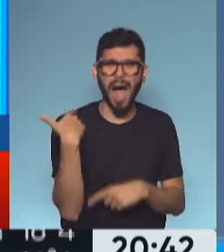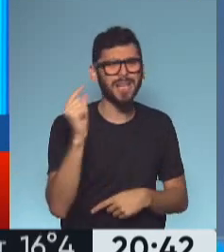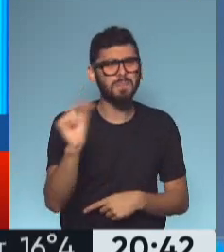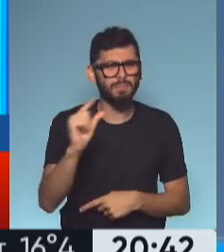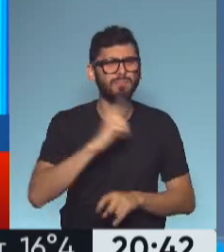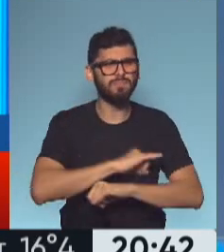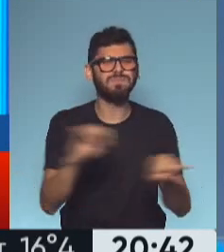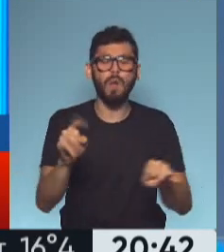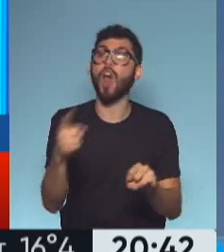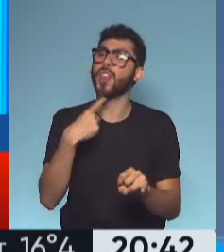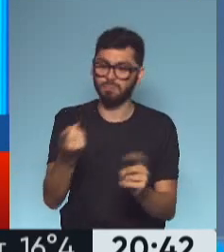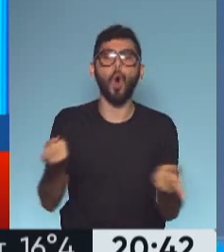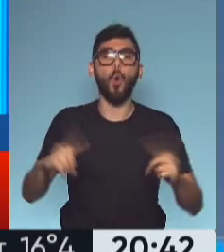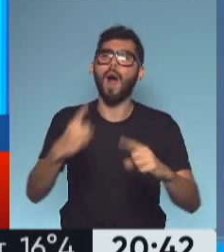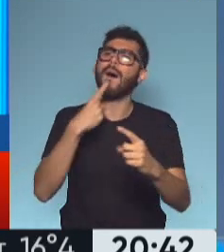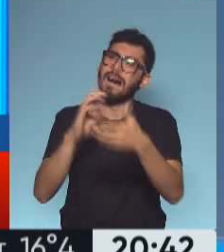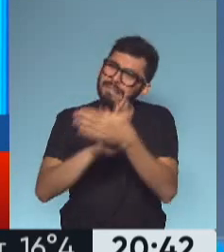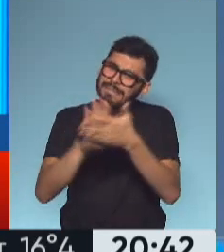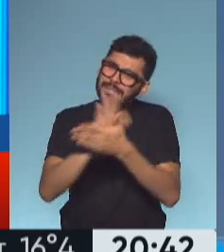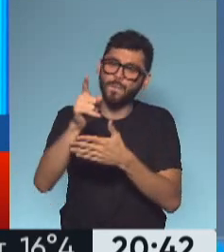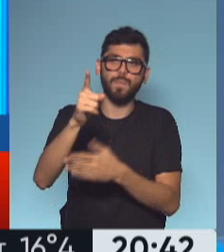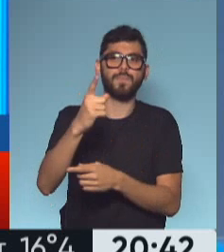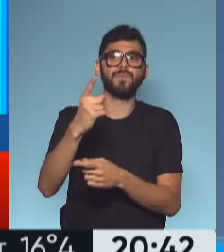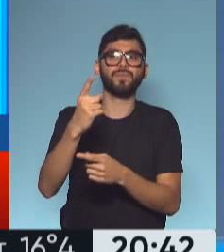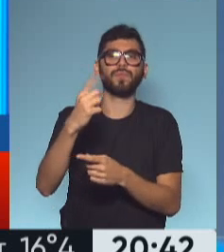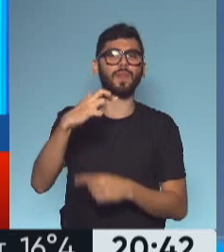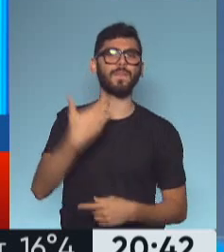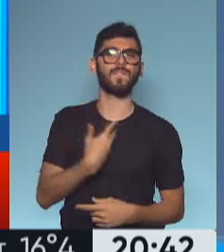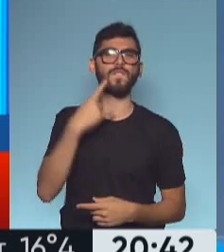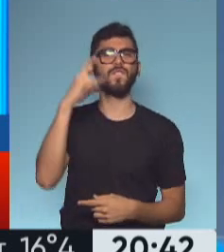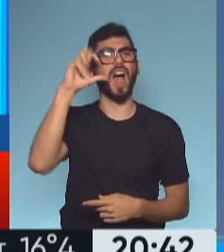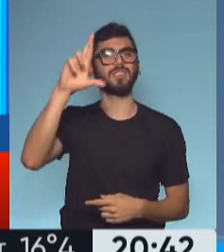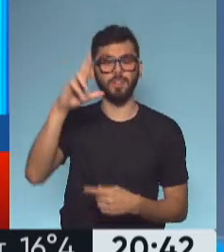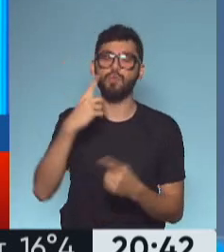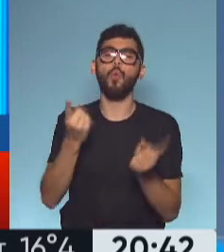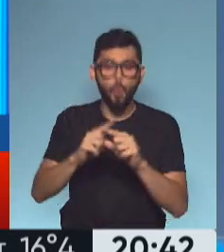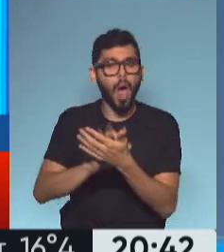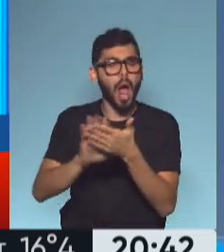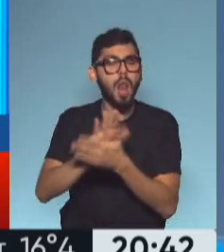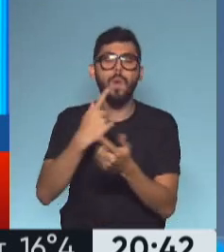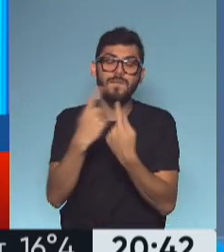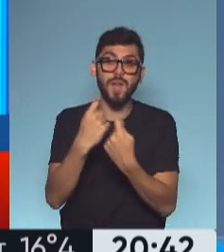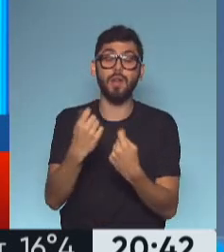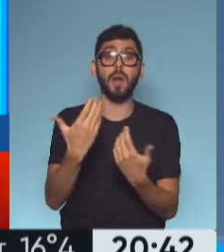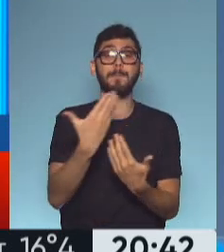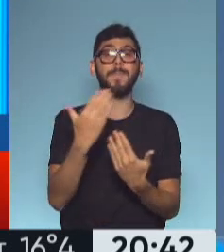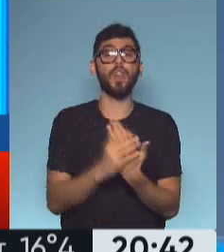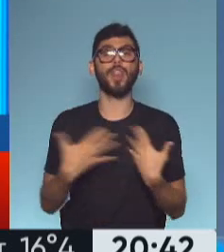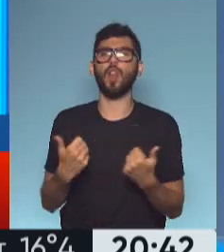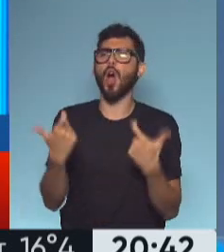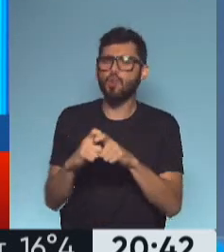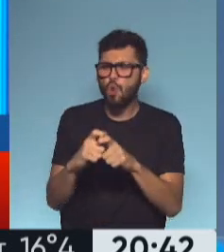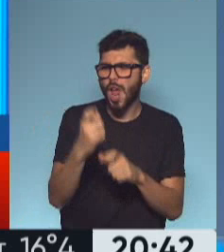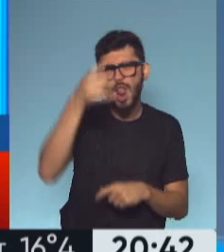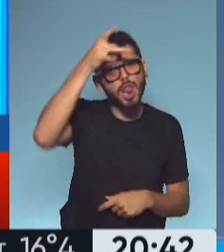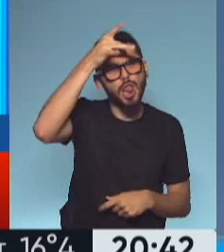algunos días, que están reactivadas las negociaciones con Pfizer. Hubo una reunión con Pfizer en el Ministerio de Salud el